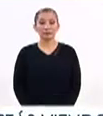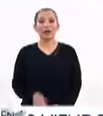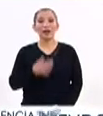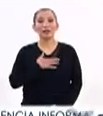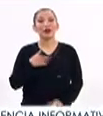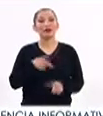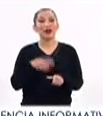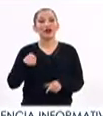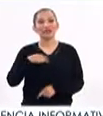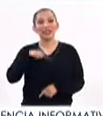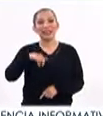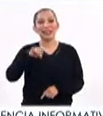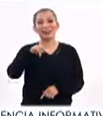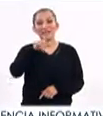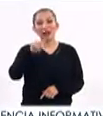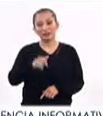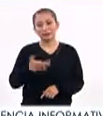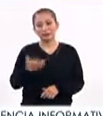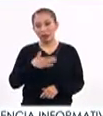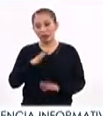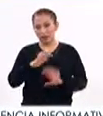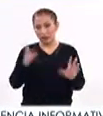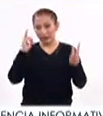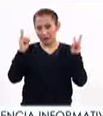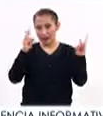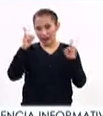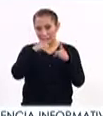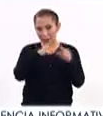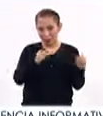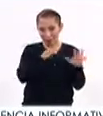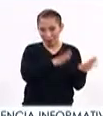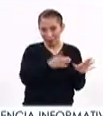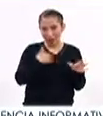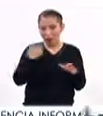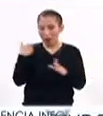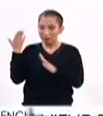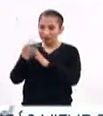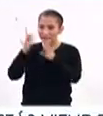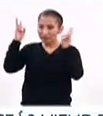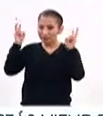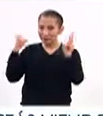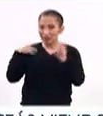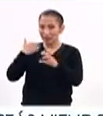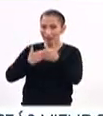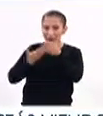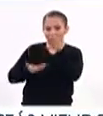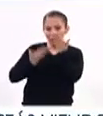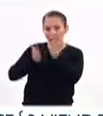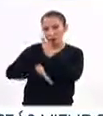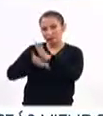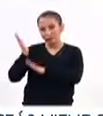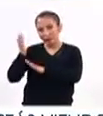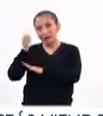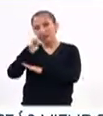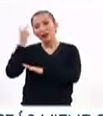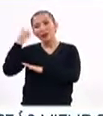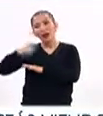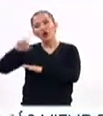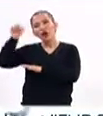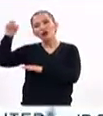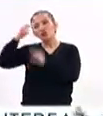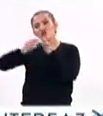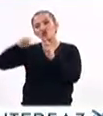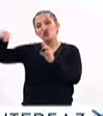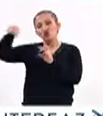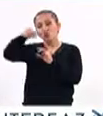Qué bueno que siguen con nosotros en Interfaz y bueno, ya visitamos Japón, pero nuestra sección de movilidad académica siempre viajamos también por